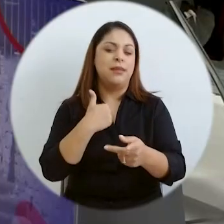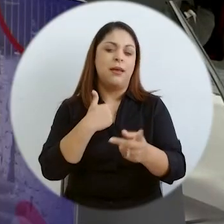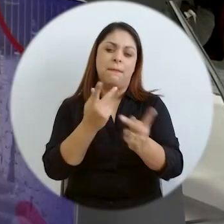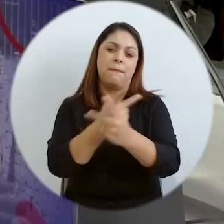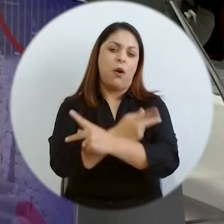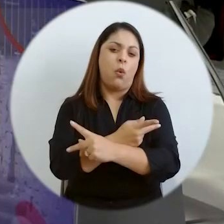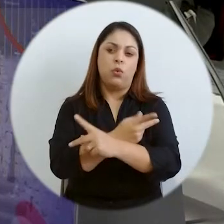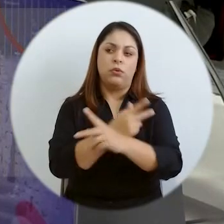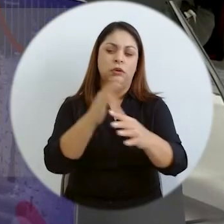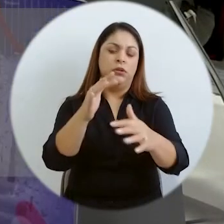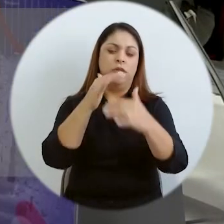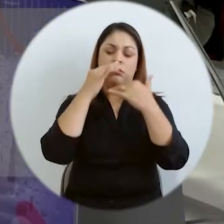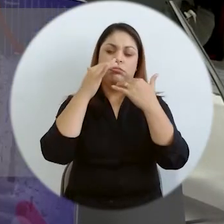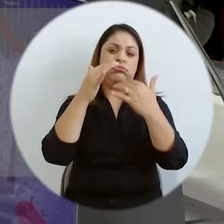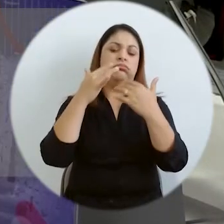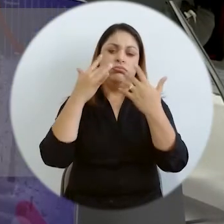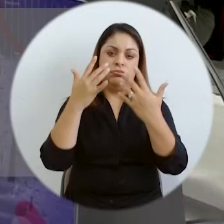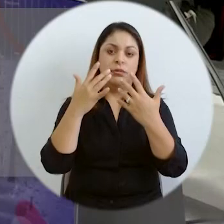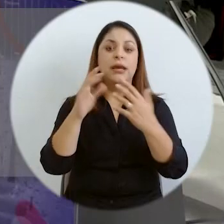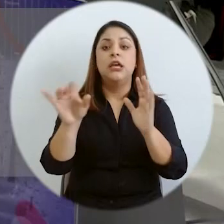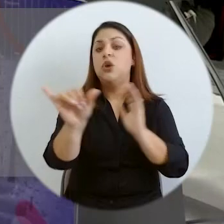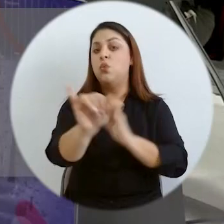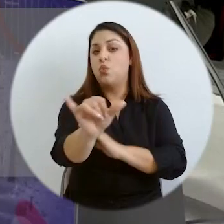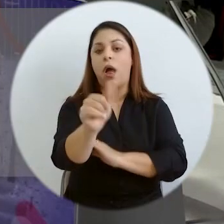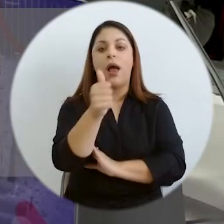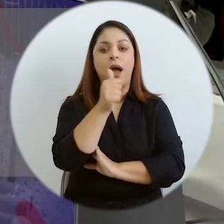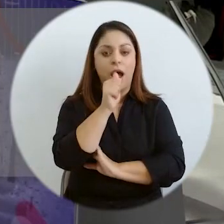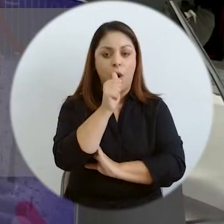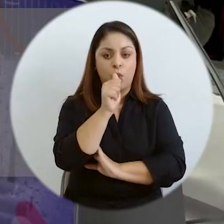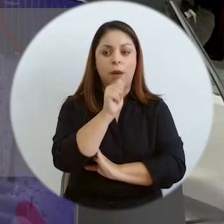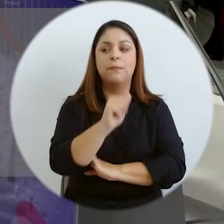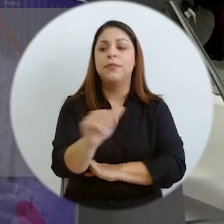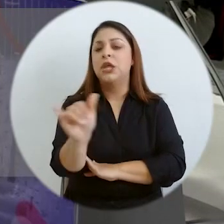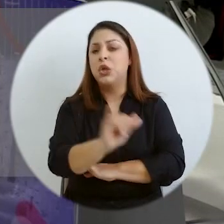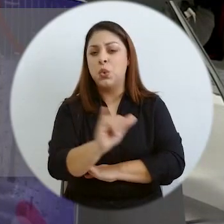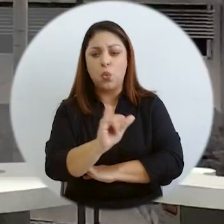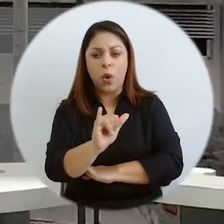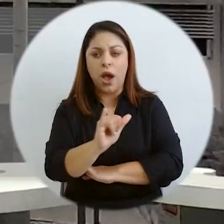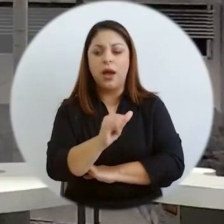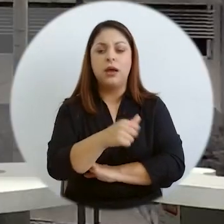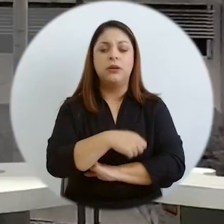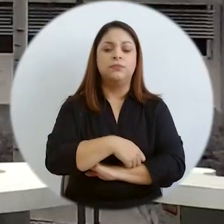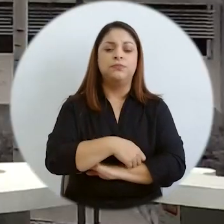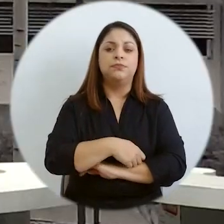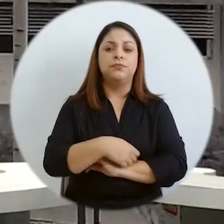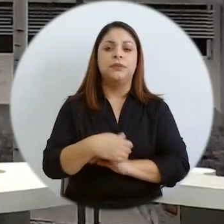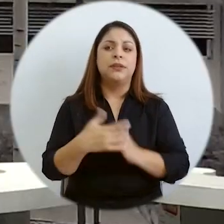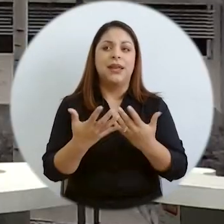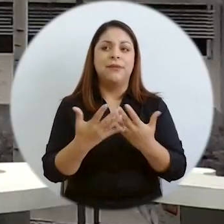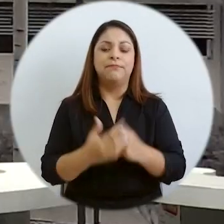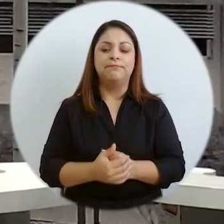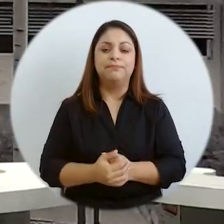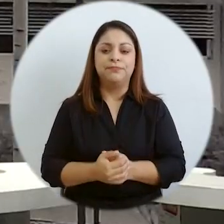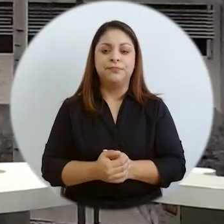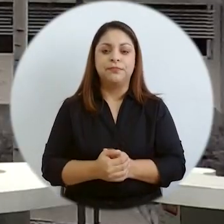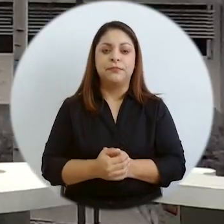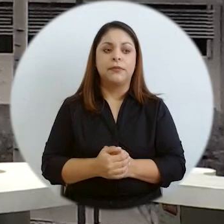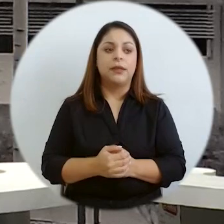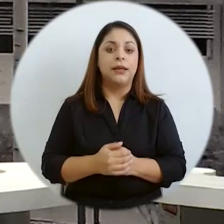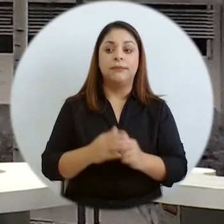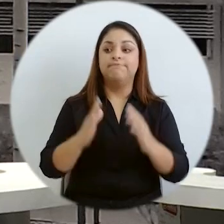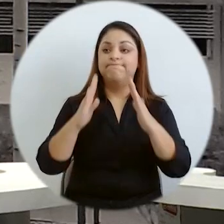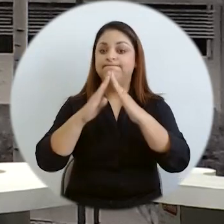oportunidades los que llevan la peor parte. Lo mismo podríamos decir con el agua, lo mismo podríamos decir con el encarecimiento de